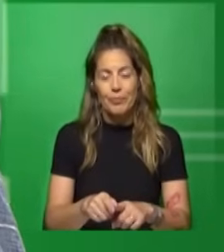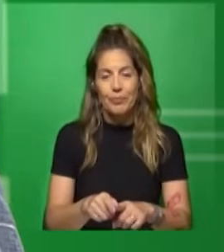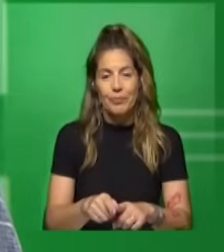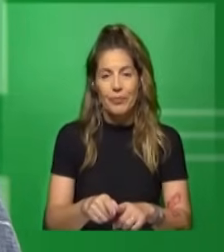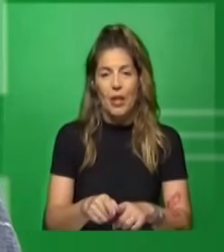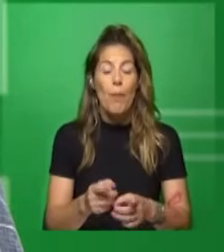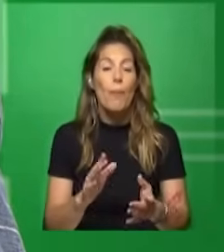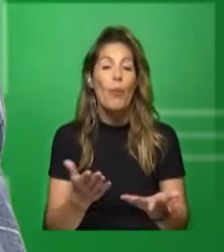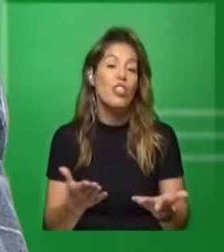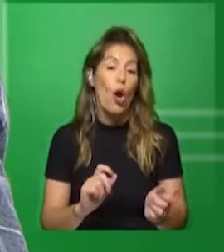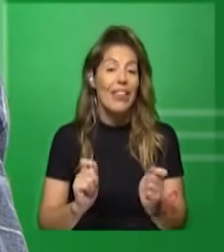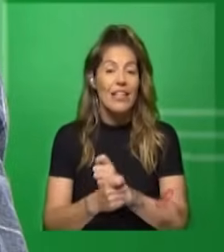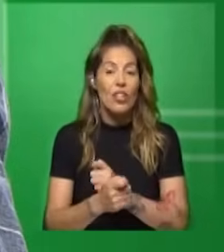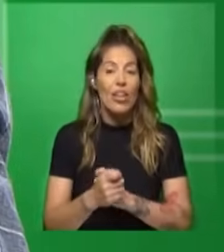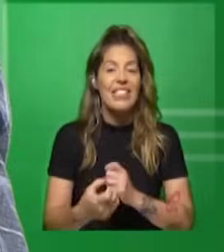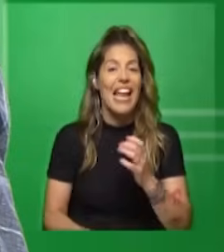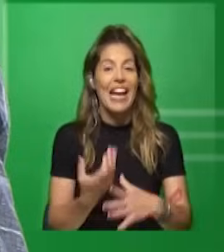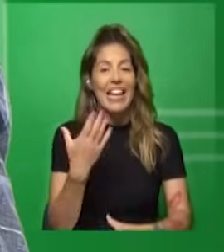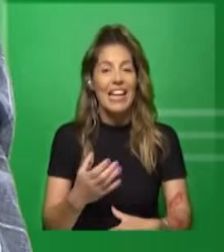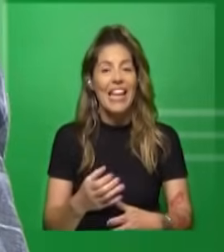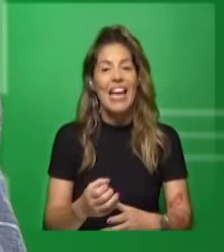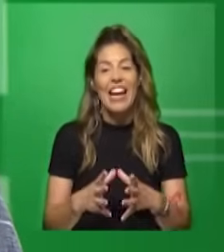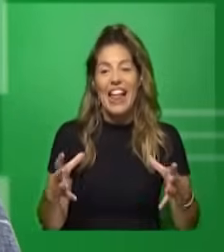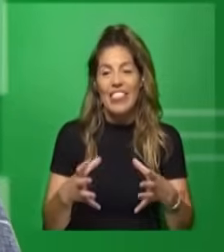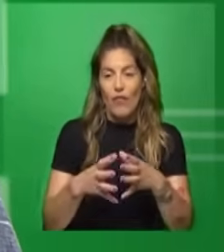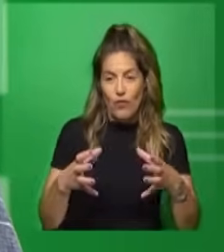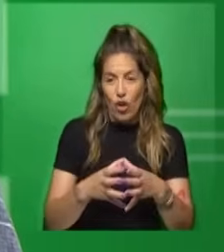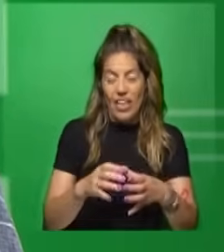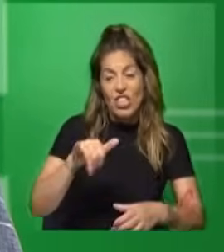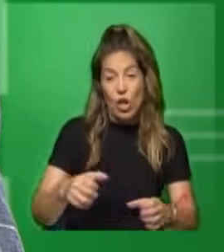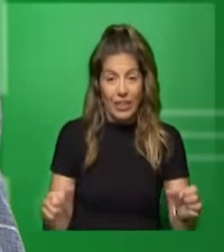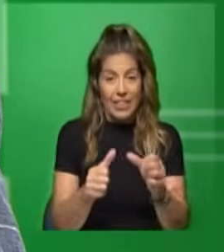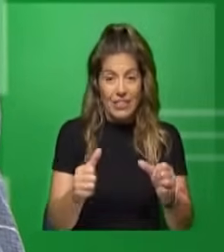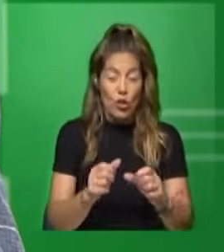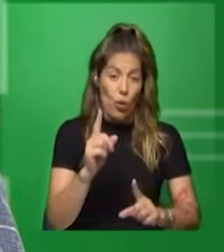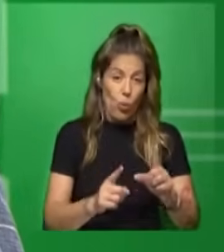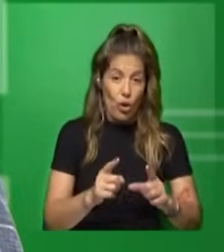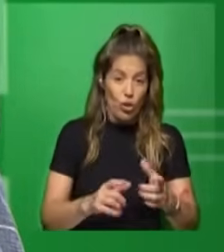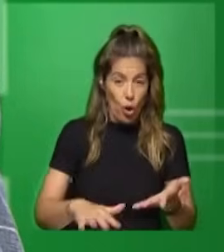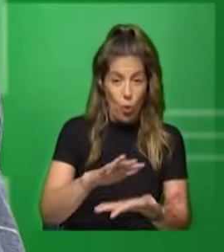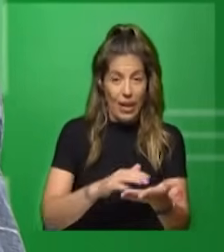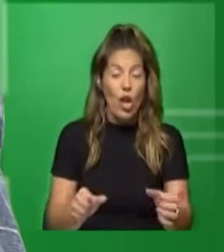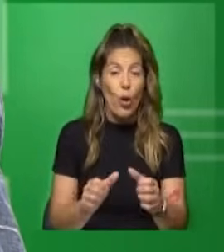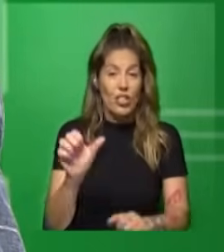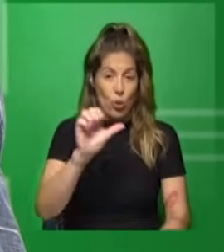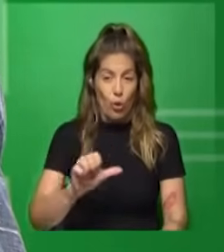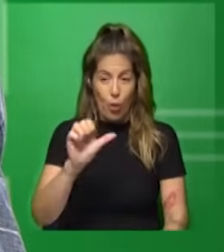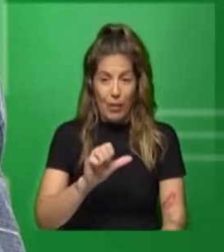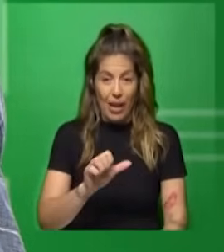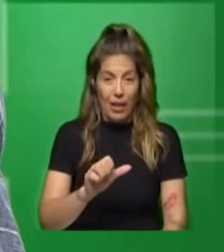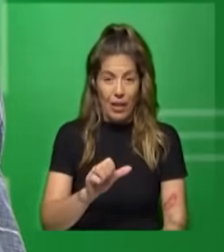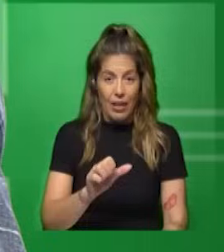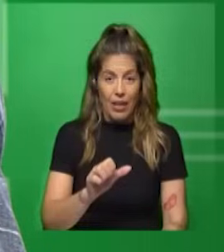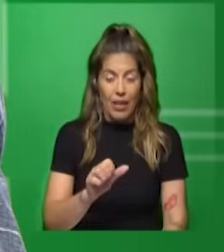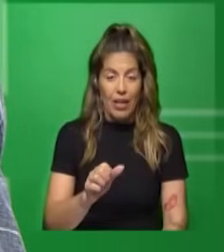en transición, que sería crear grandes bloques. Ya lo están haciendo algunas regiones. Lo hizo Europa, originalmente por otra razón, que era